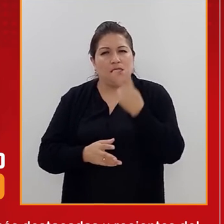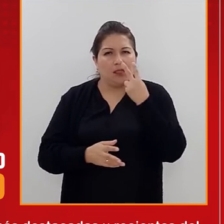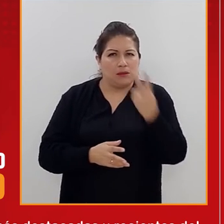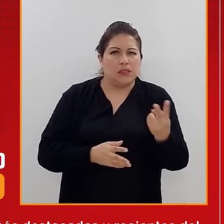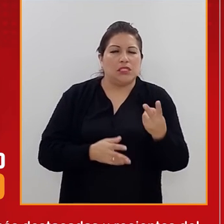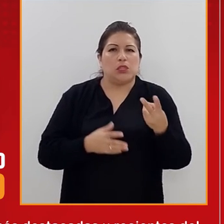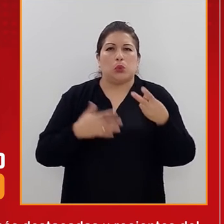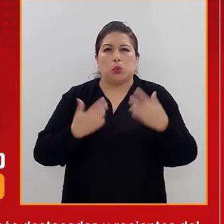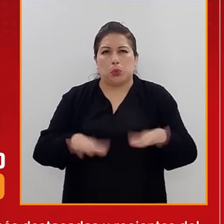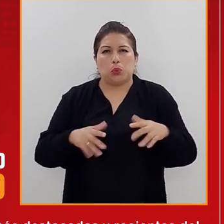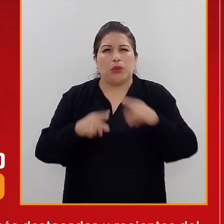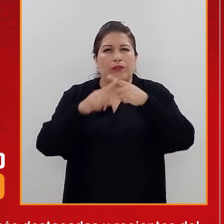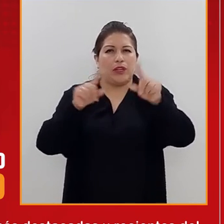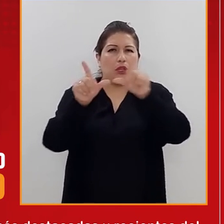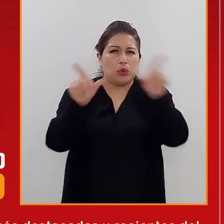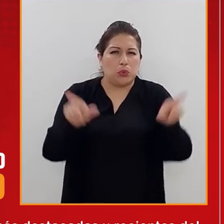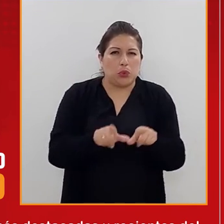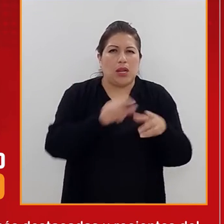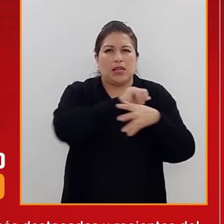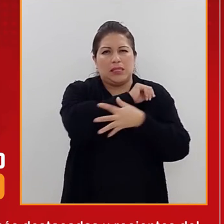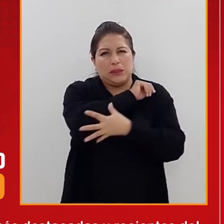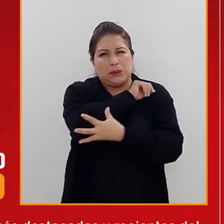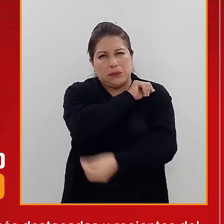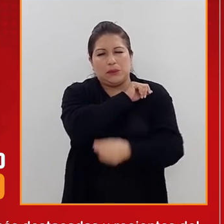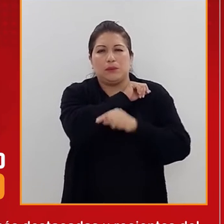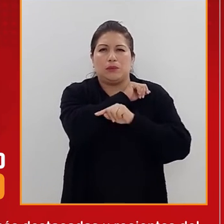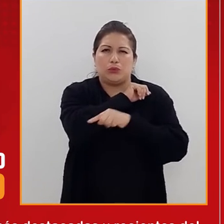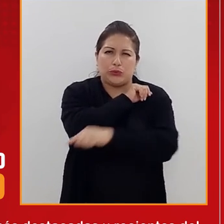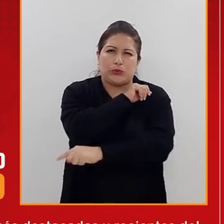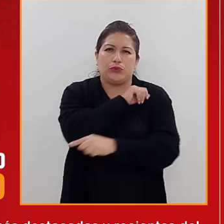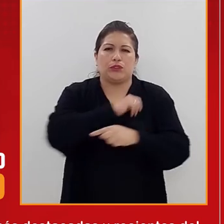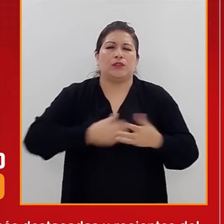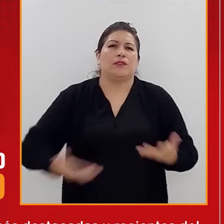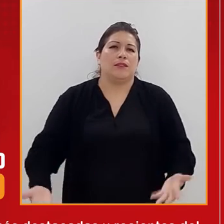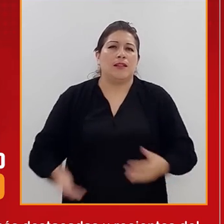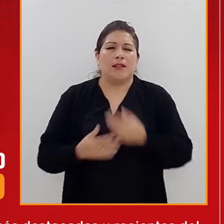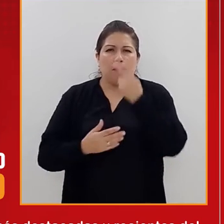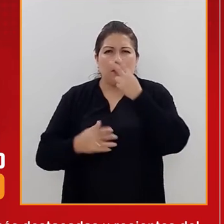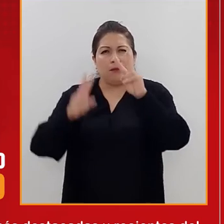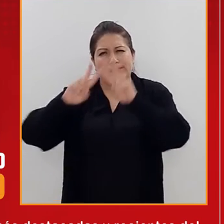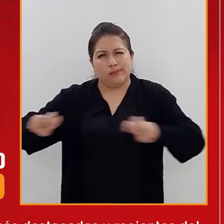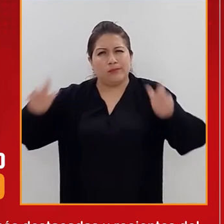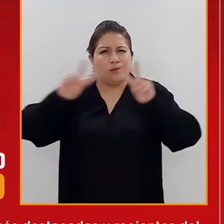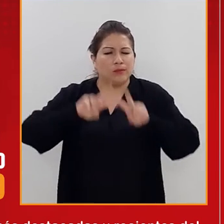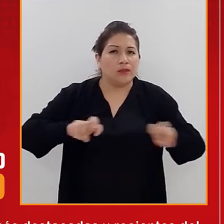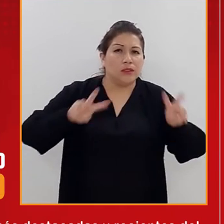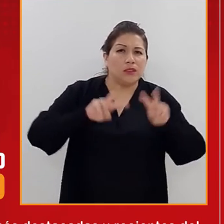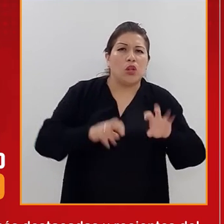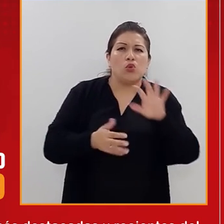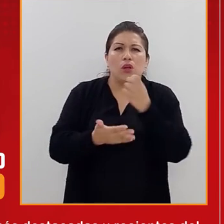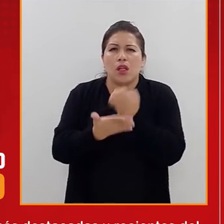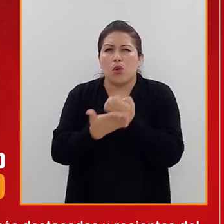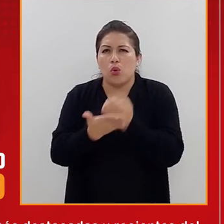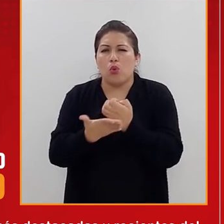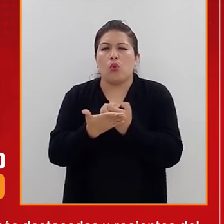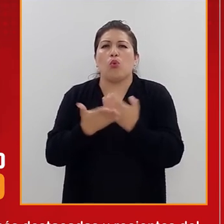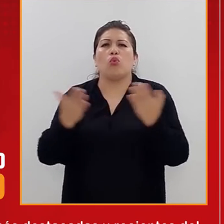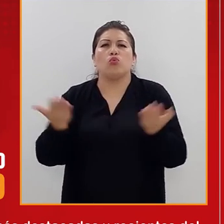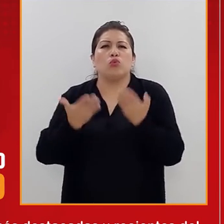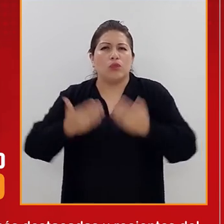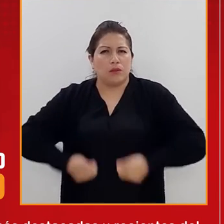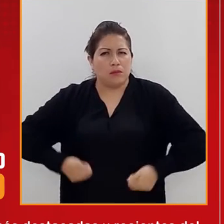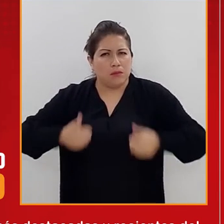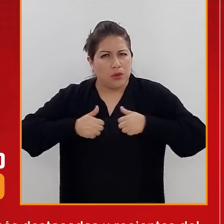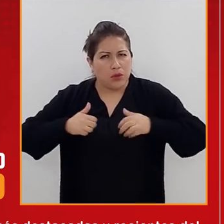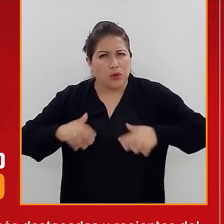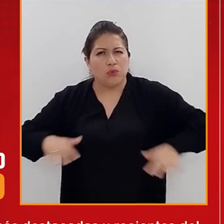los sectores más amplios de pobreza y pobreza extrema. Algunos estudios procedentes de las ciencias sociales y